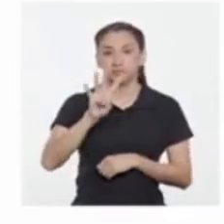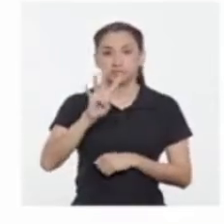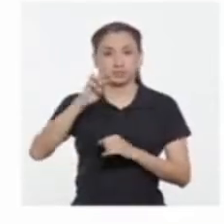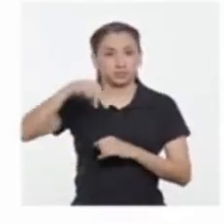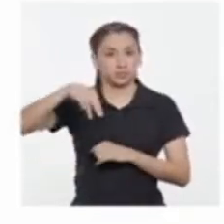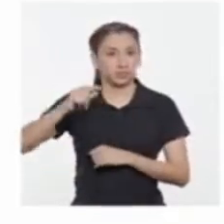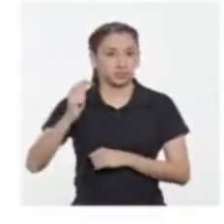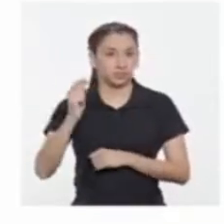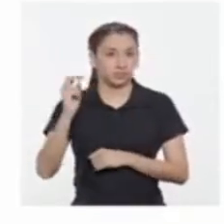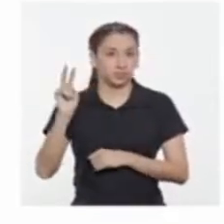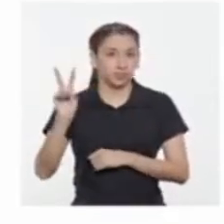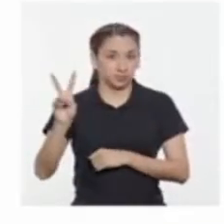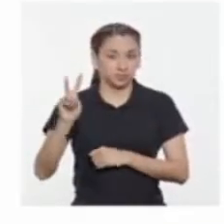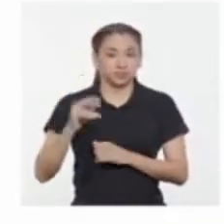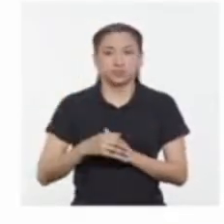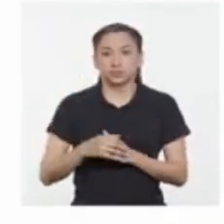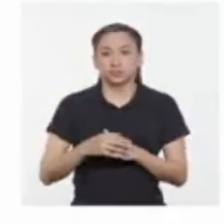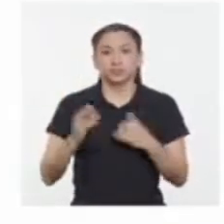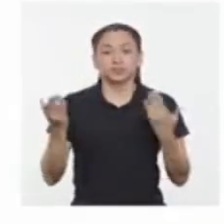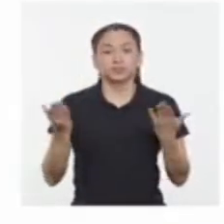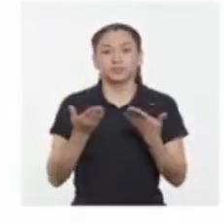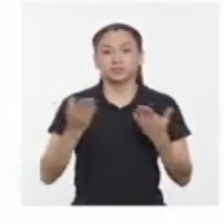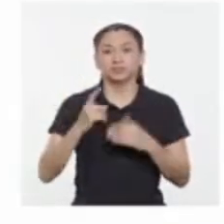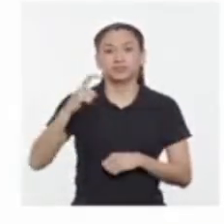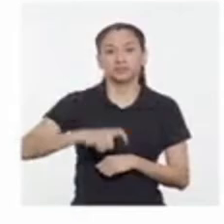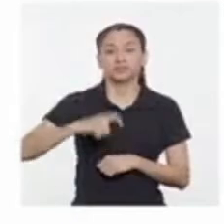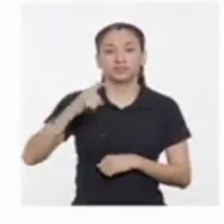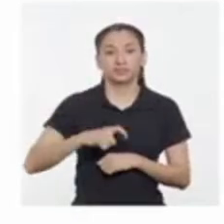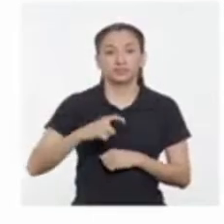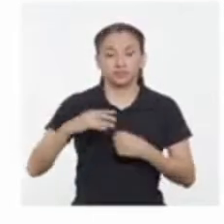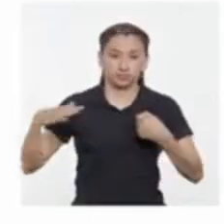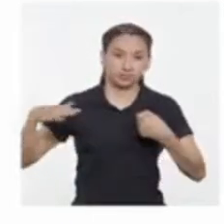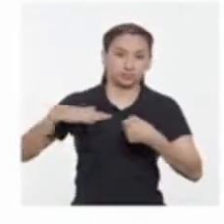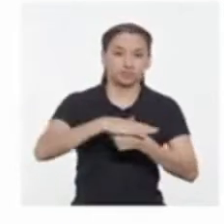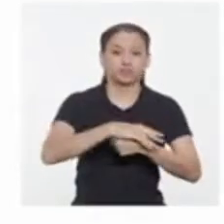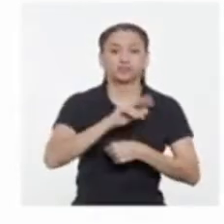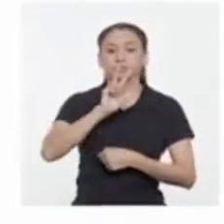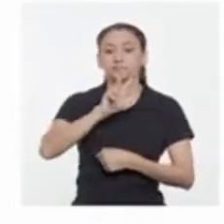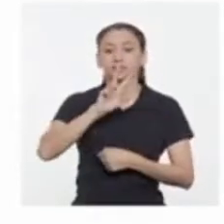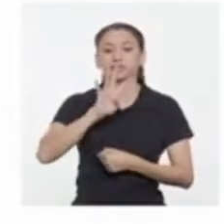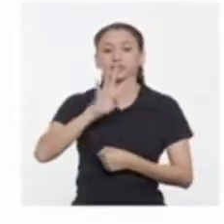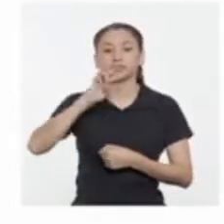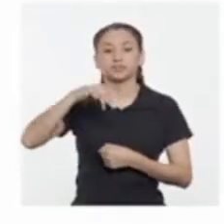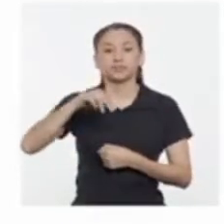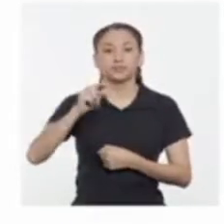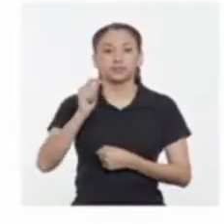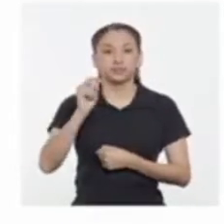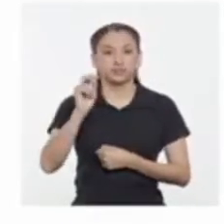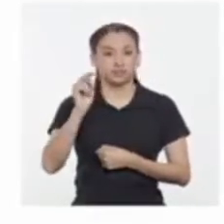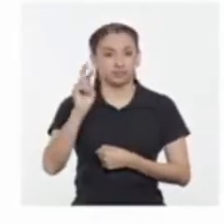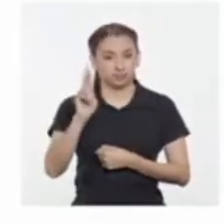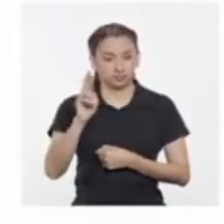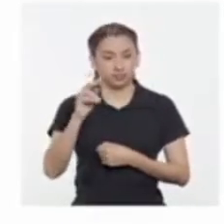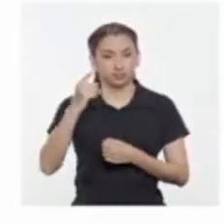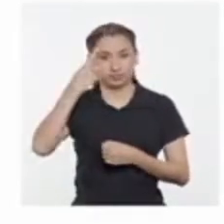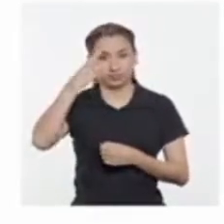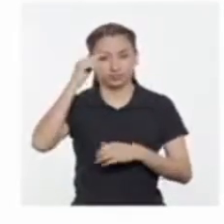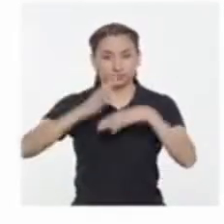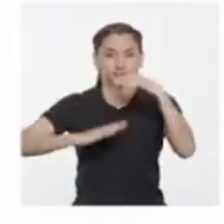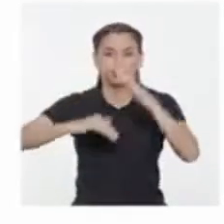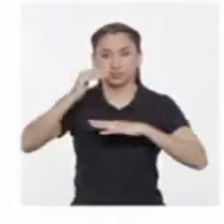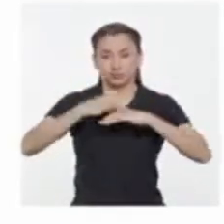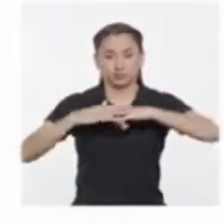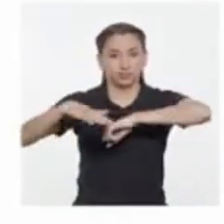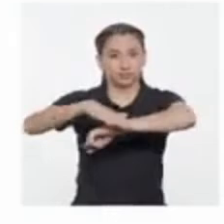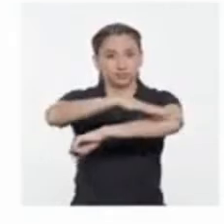de 34 metros. Por lo tanto, se necesitará cubrir 34 metros lineales de listones de madera para